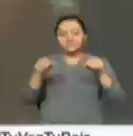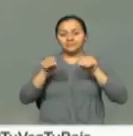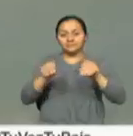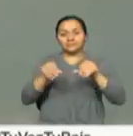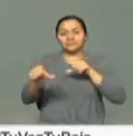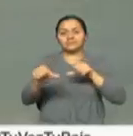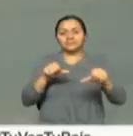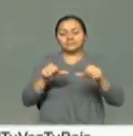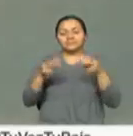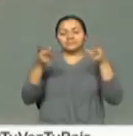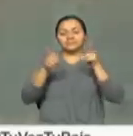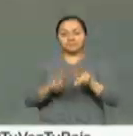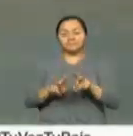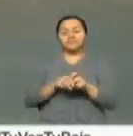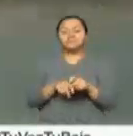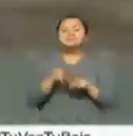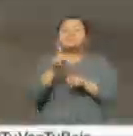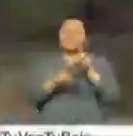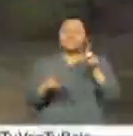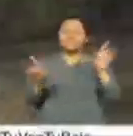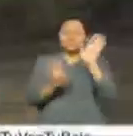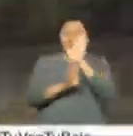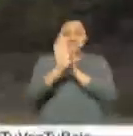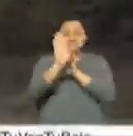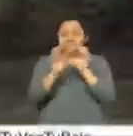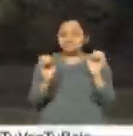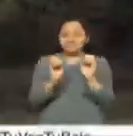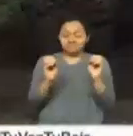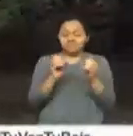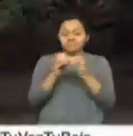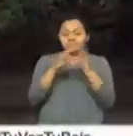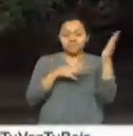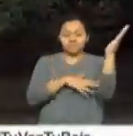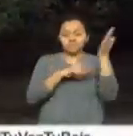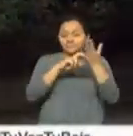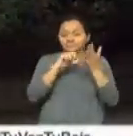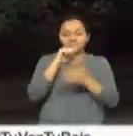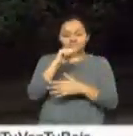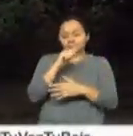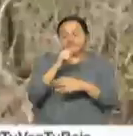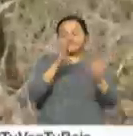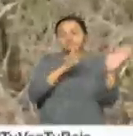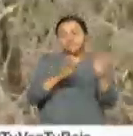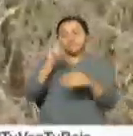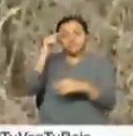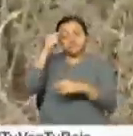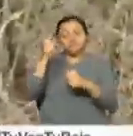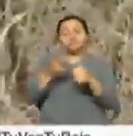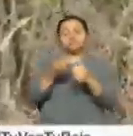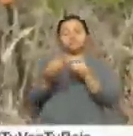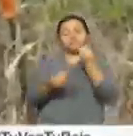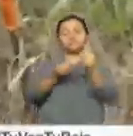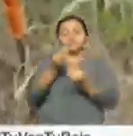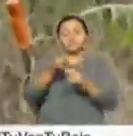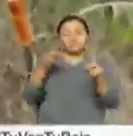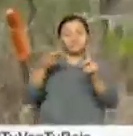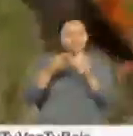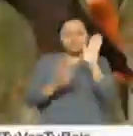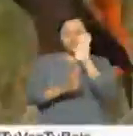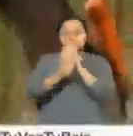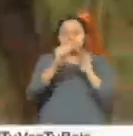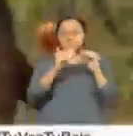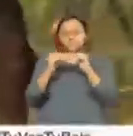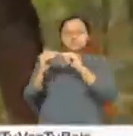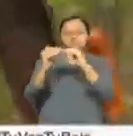administrativos. Pese a que aún no se están desarrollando los proyectos mineros, la política pública del gobierno nacional busca un desarrollo